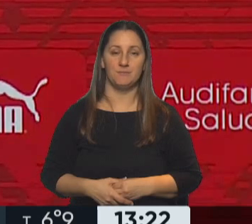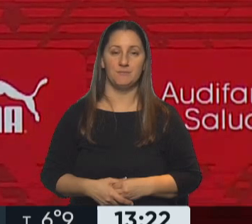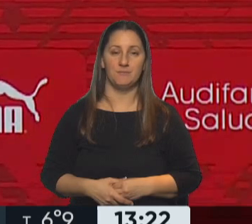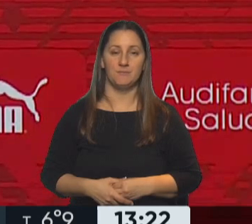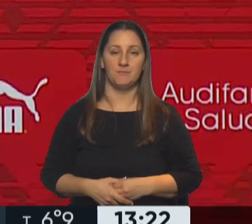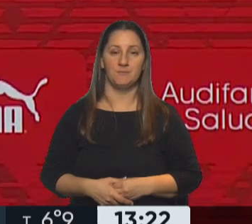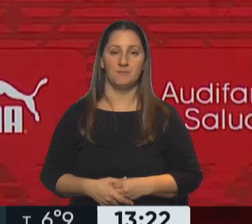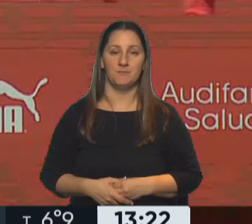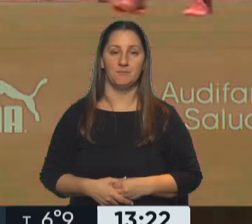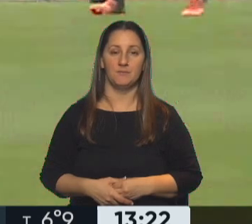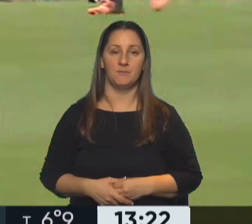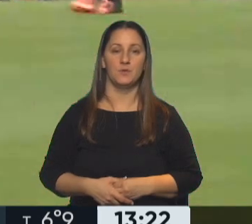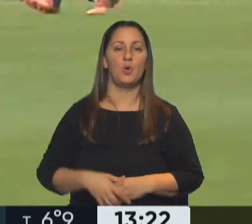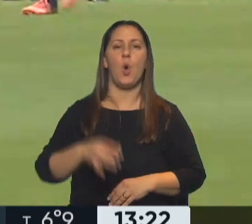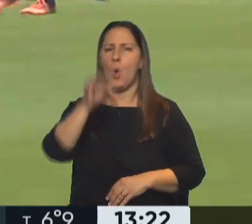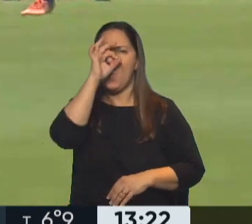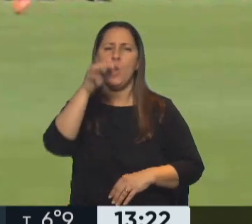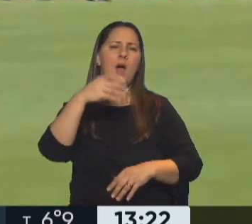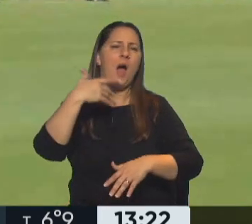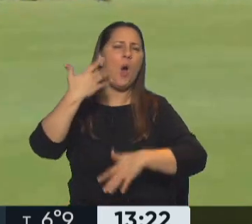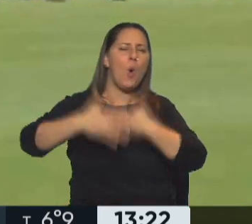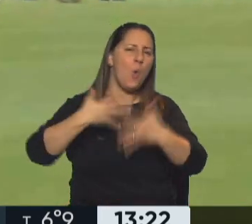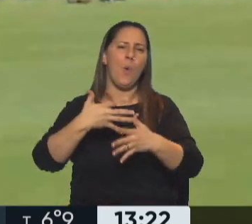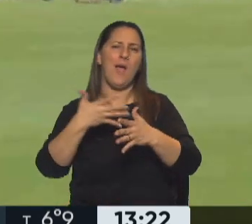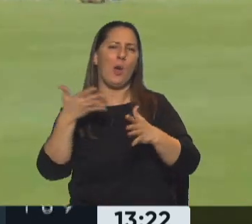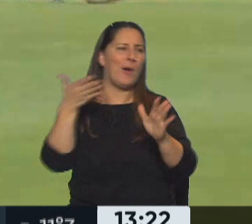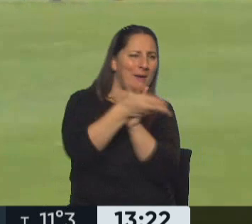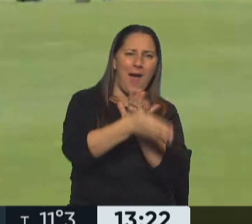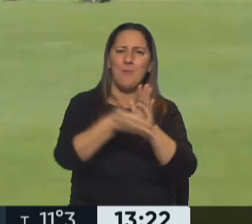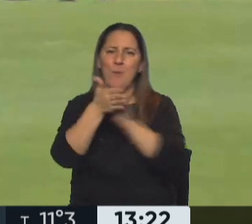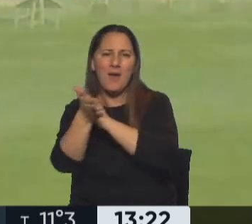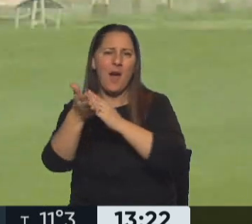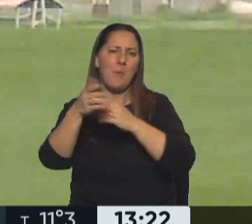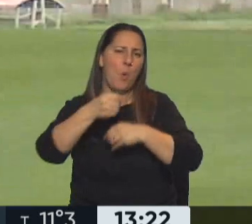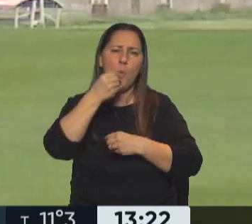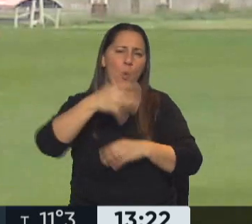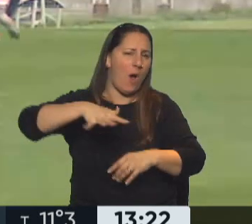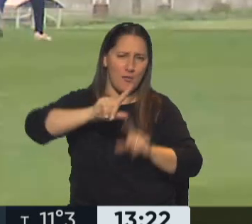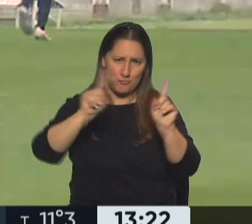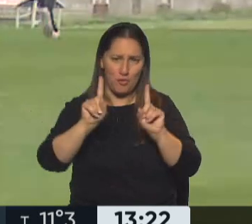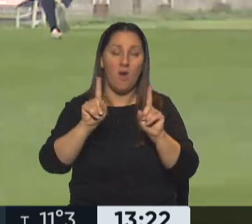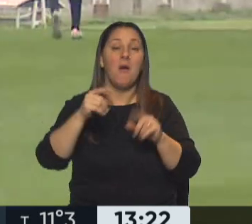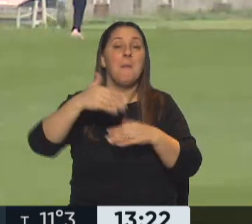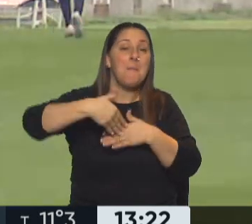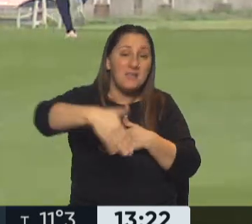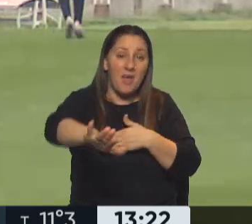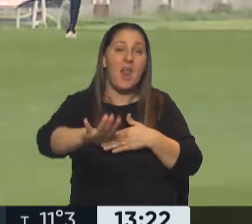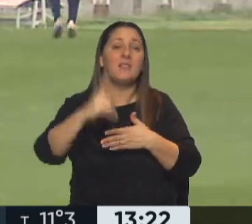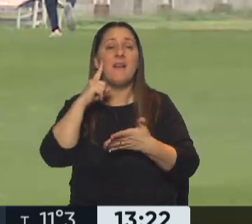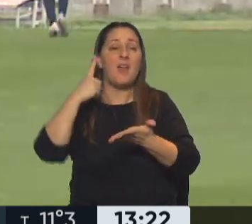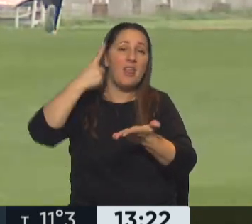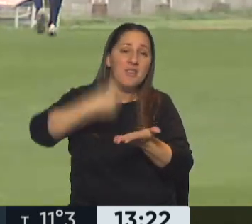Yo nunca jugué como mercenario en ningún lado. Después estaremos viendo la decisión de